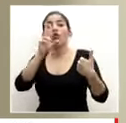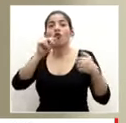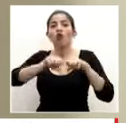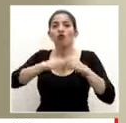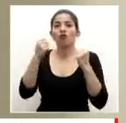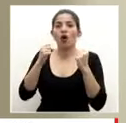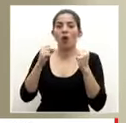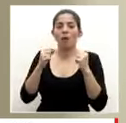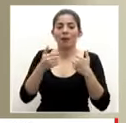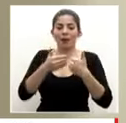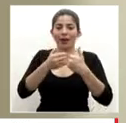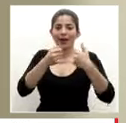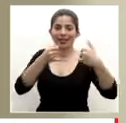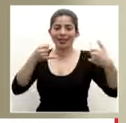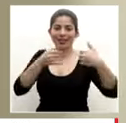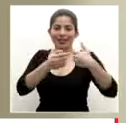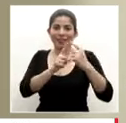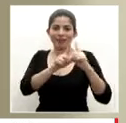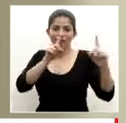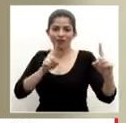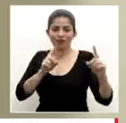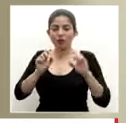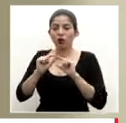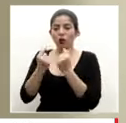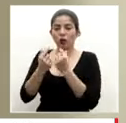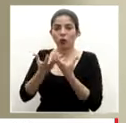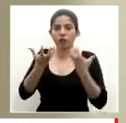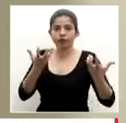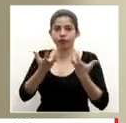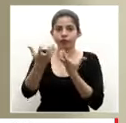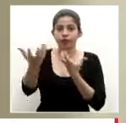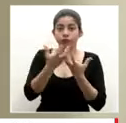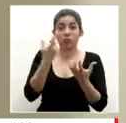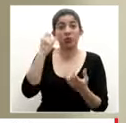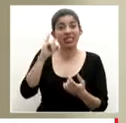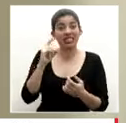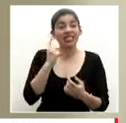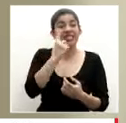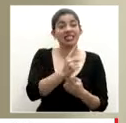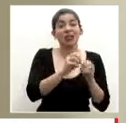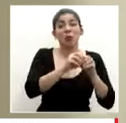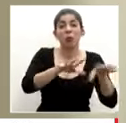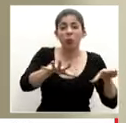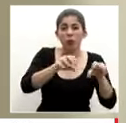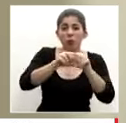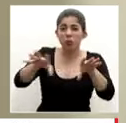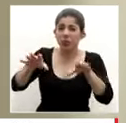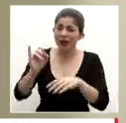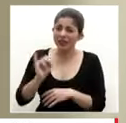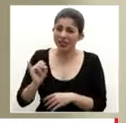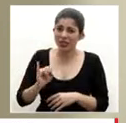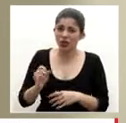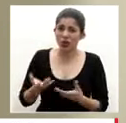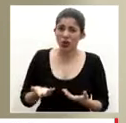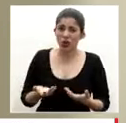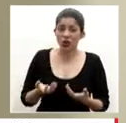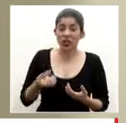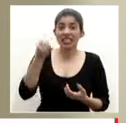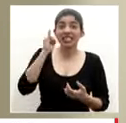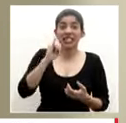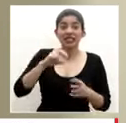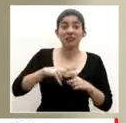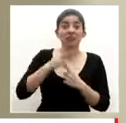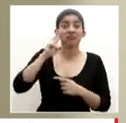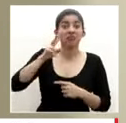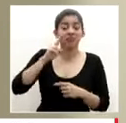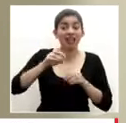burbujas sociales. No podemos llegar y provocar brotes, focos de infección. Si eso lo empezamos a